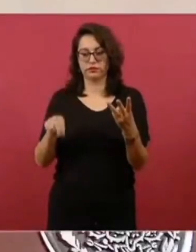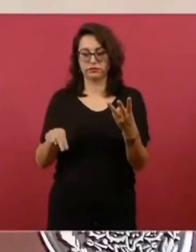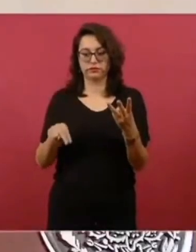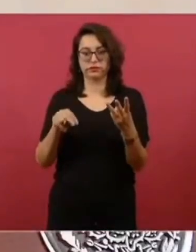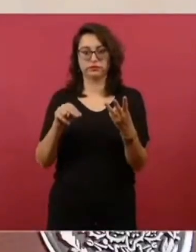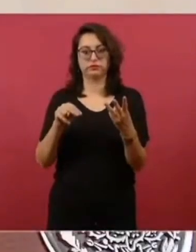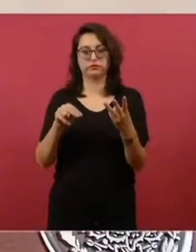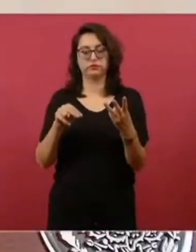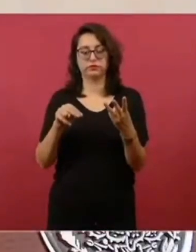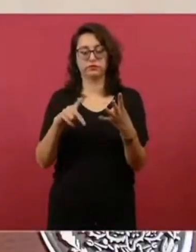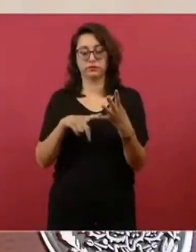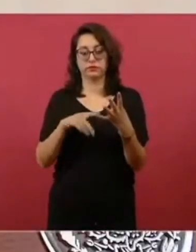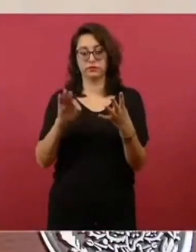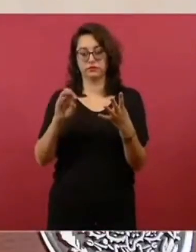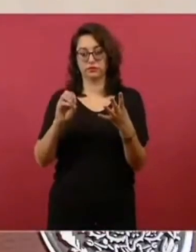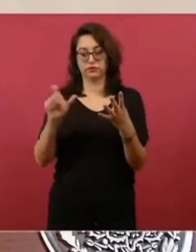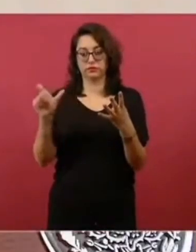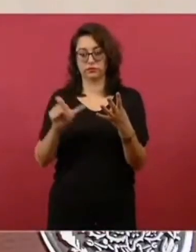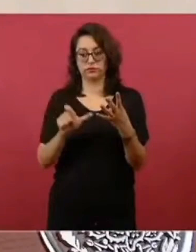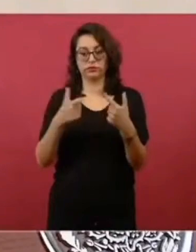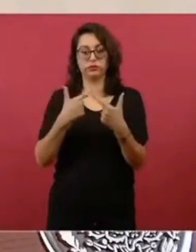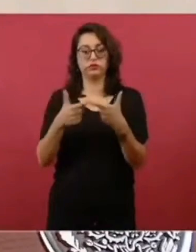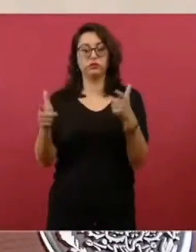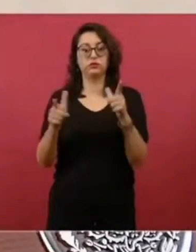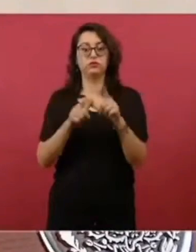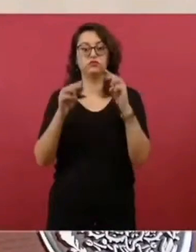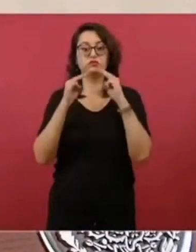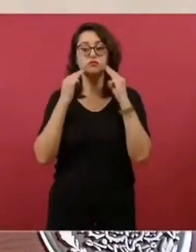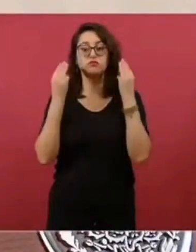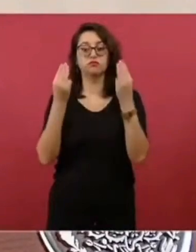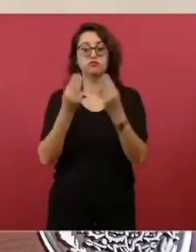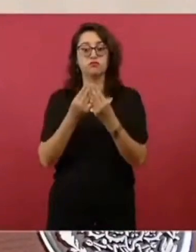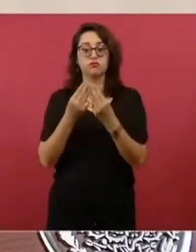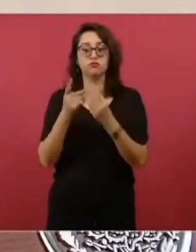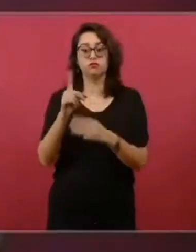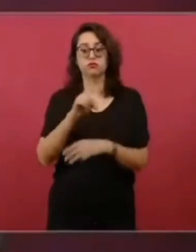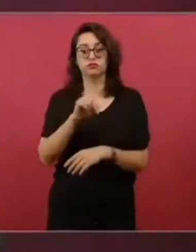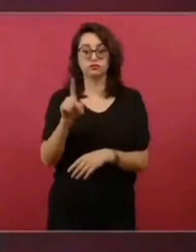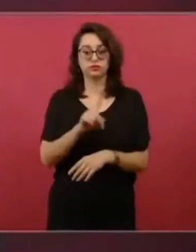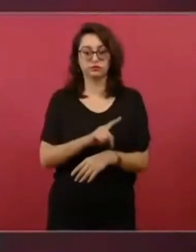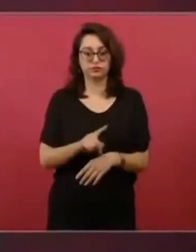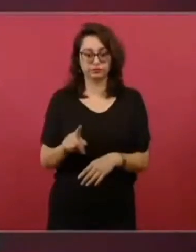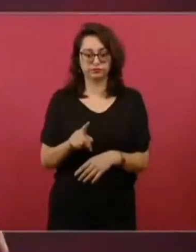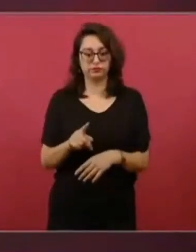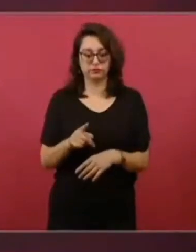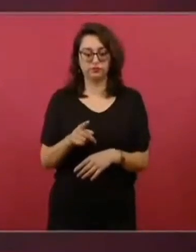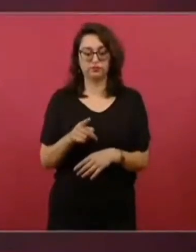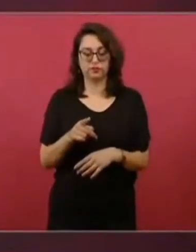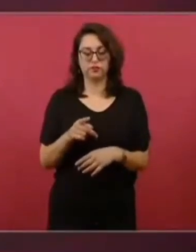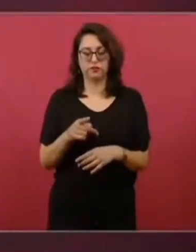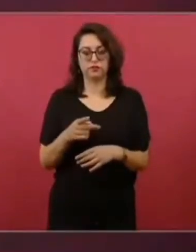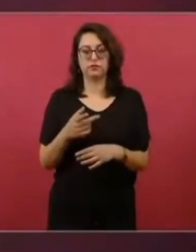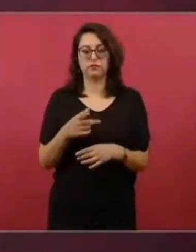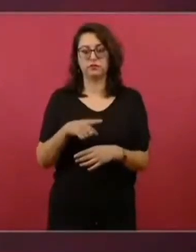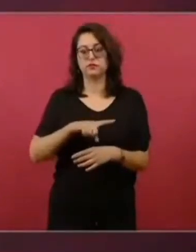con Fox, los Zetas, con Calderón